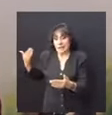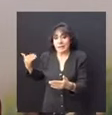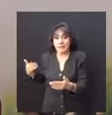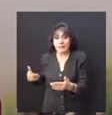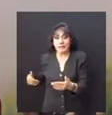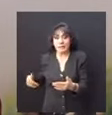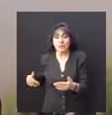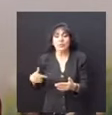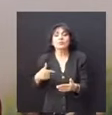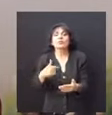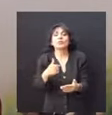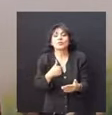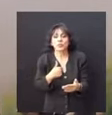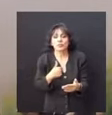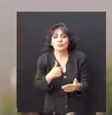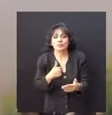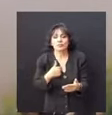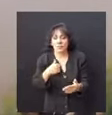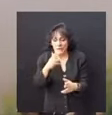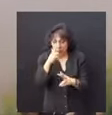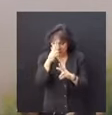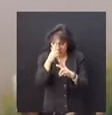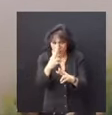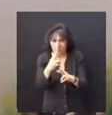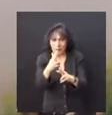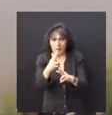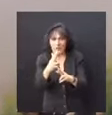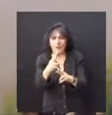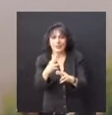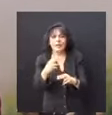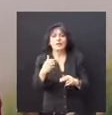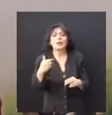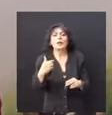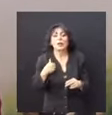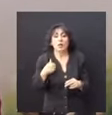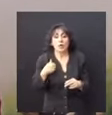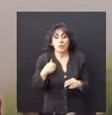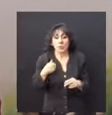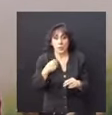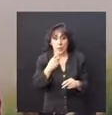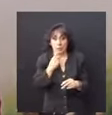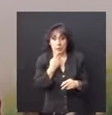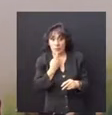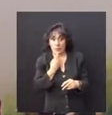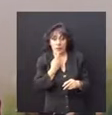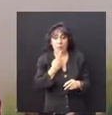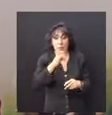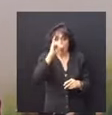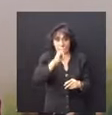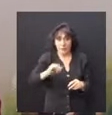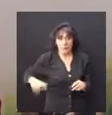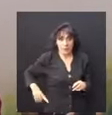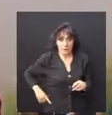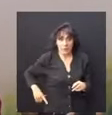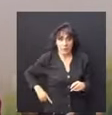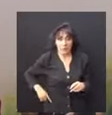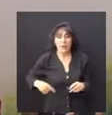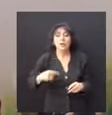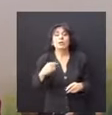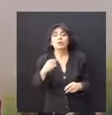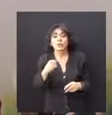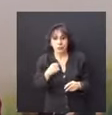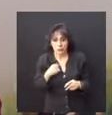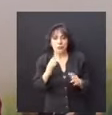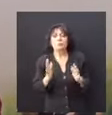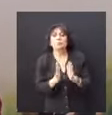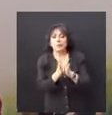de participar en el gabinete del presidente cuando fue jefe de gobierno de la Ciudad de México. Fui su secretaria